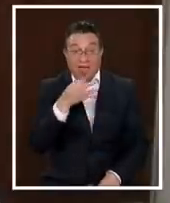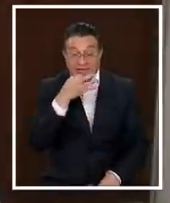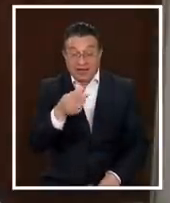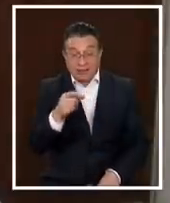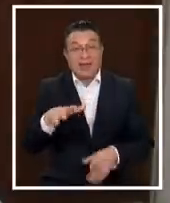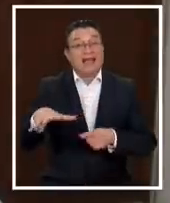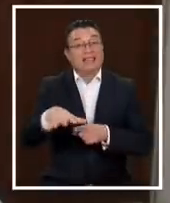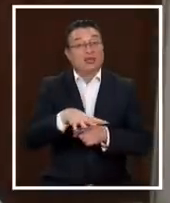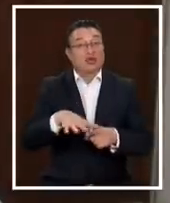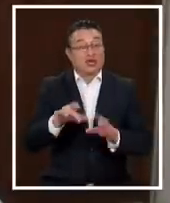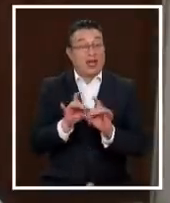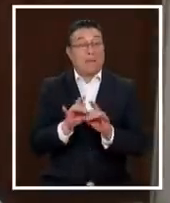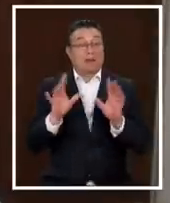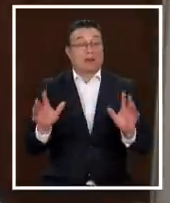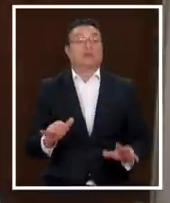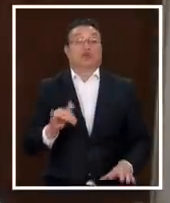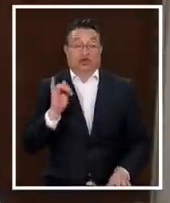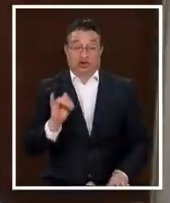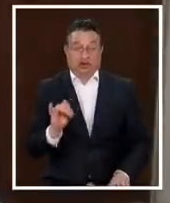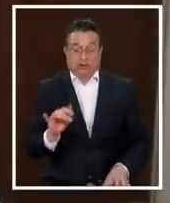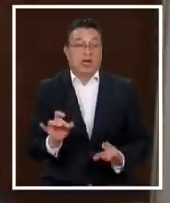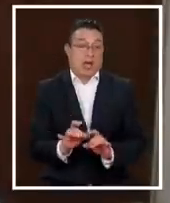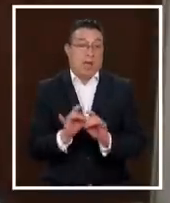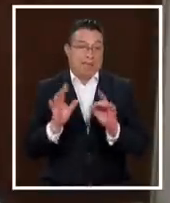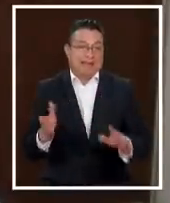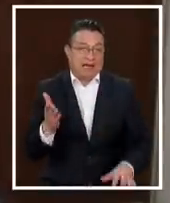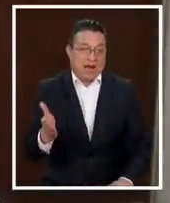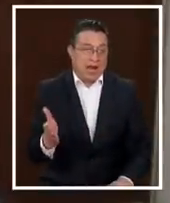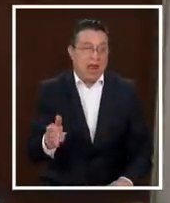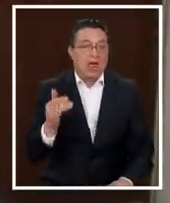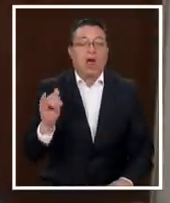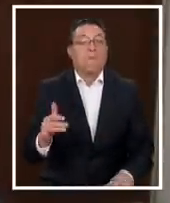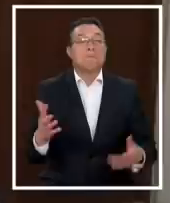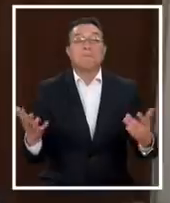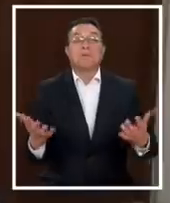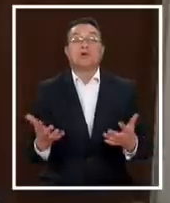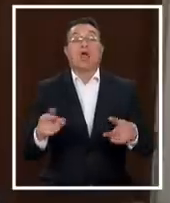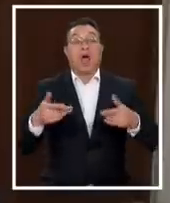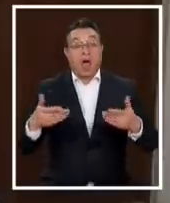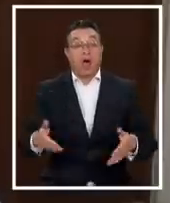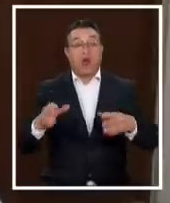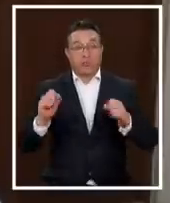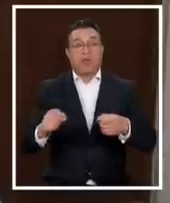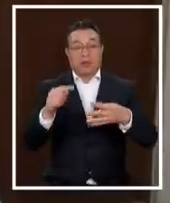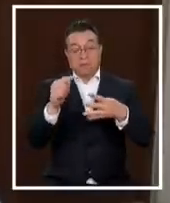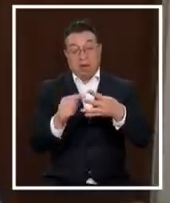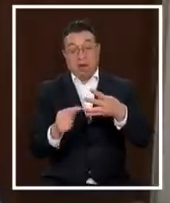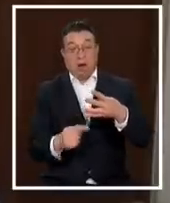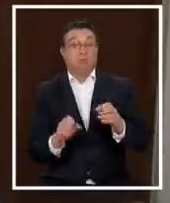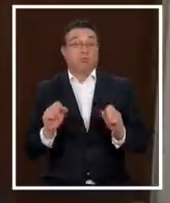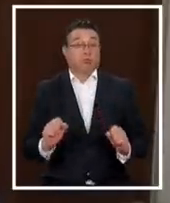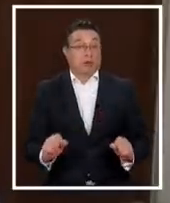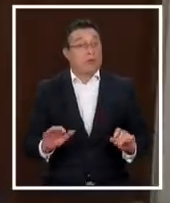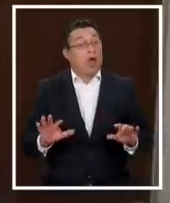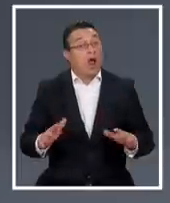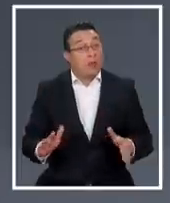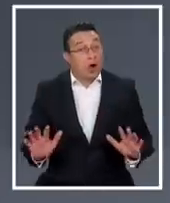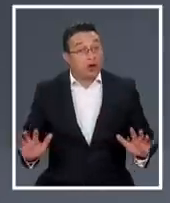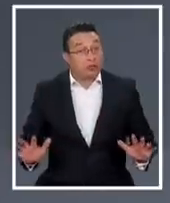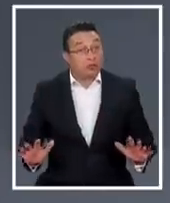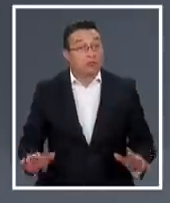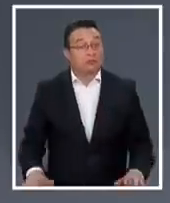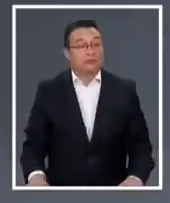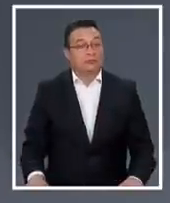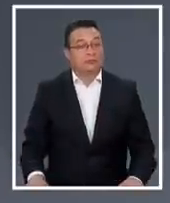que es una situación excepcional. Absolutamente excepcional. Ahora, probablemente podrían ocurrir más casos, probablemente.